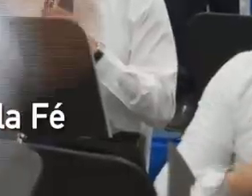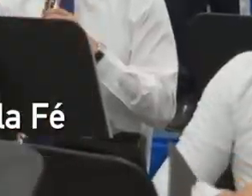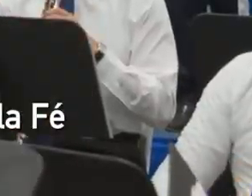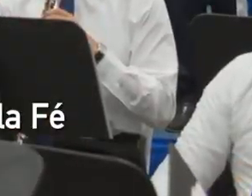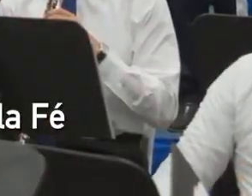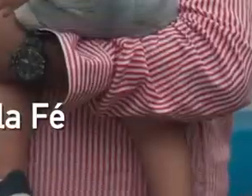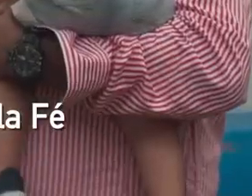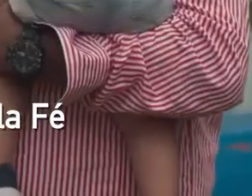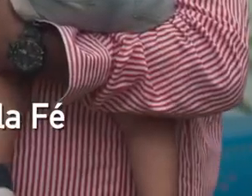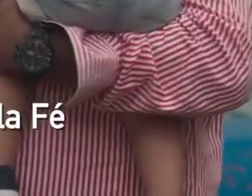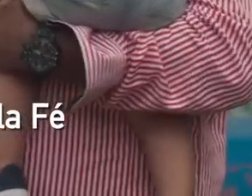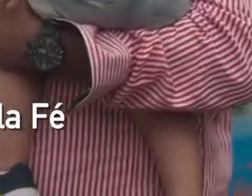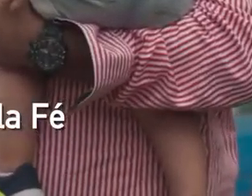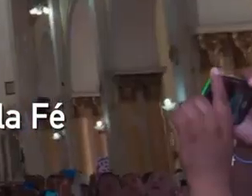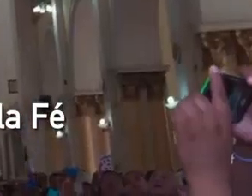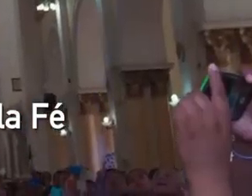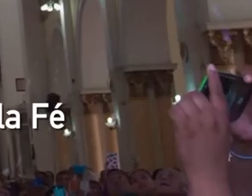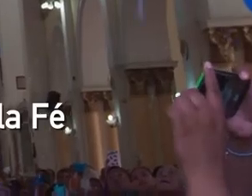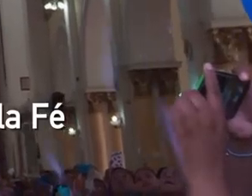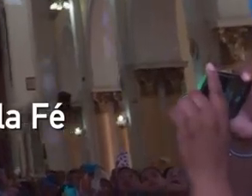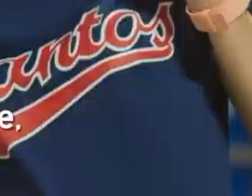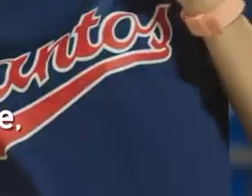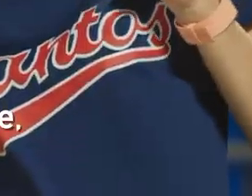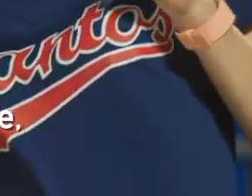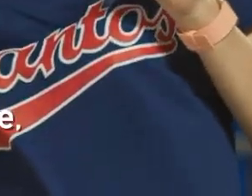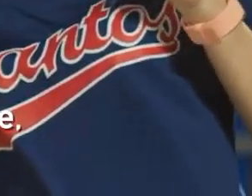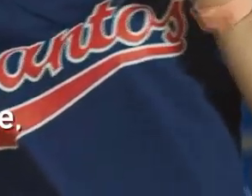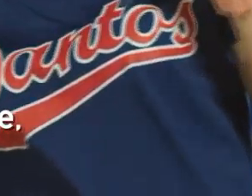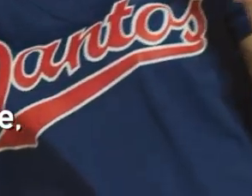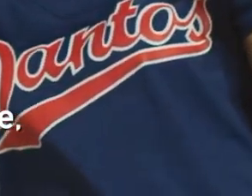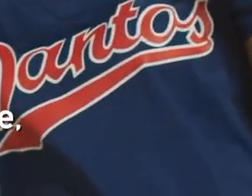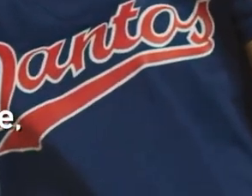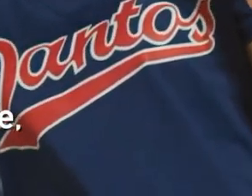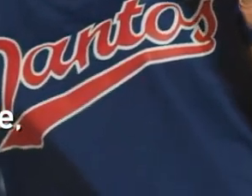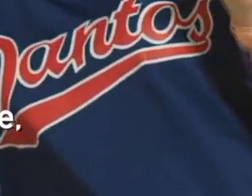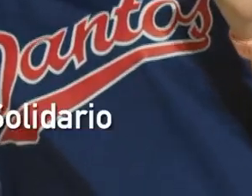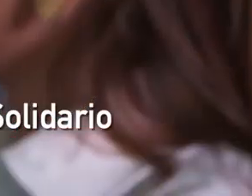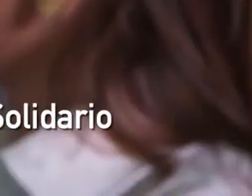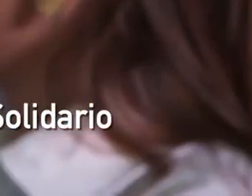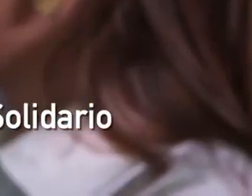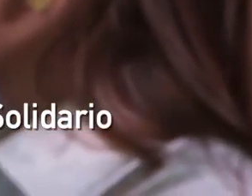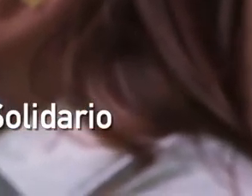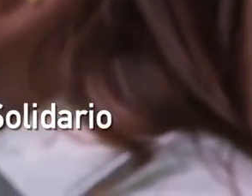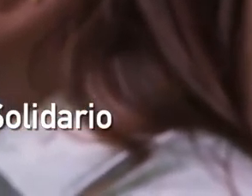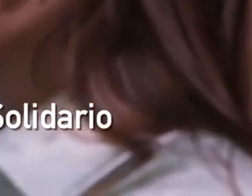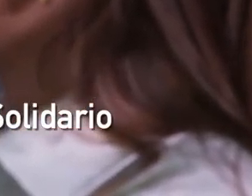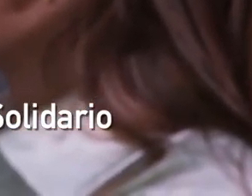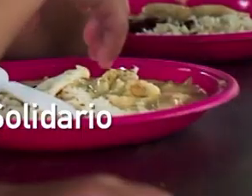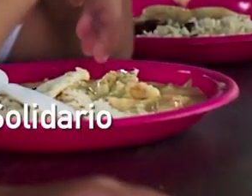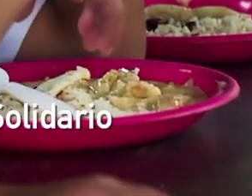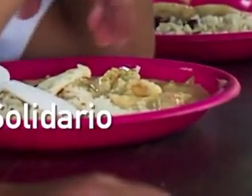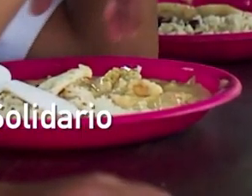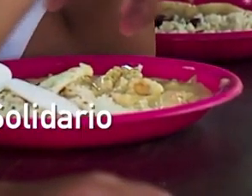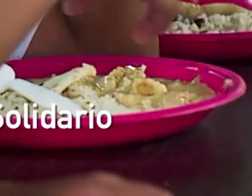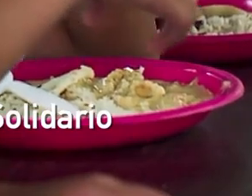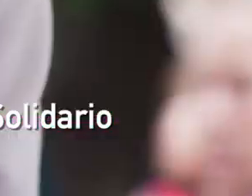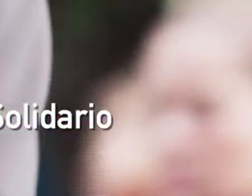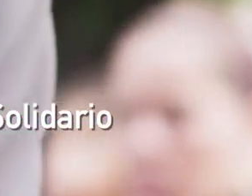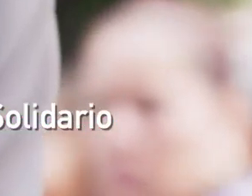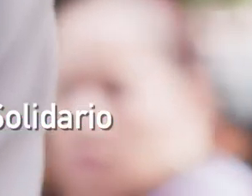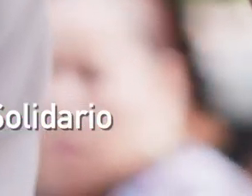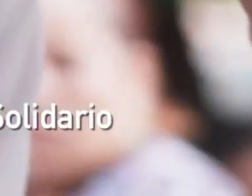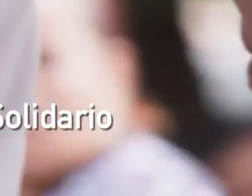vida buena la familia la fe somos amor en grande pueblo cristiano generoso